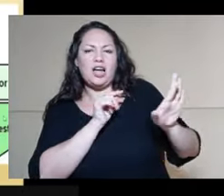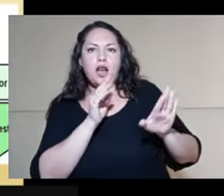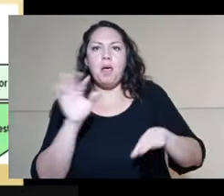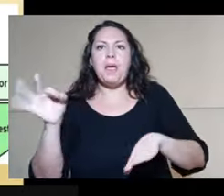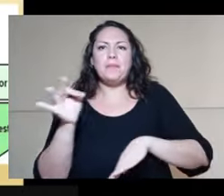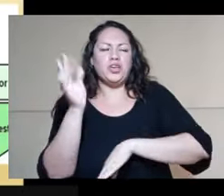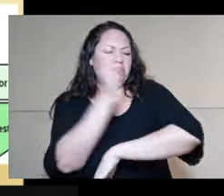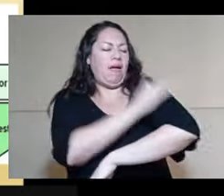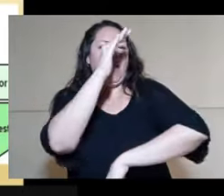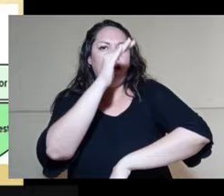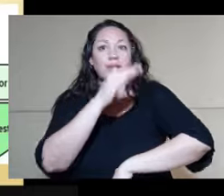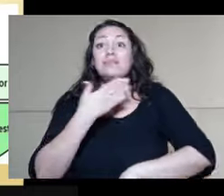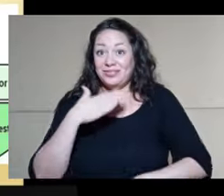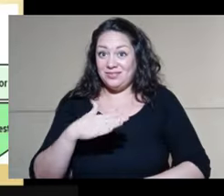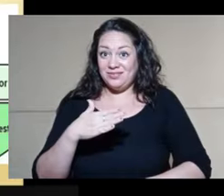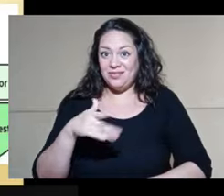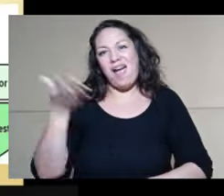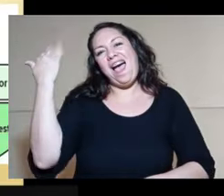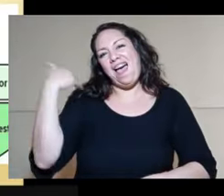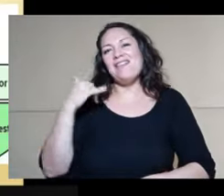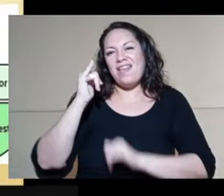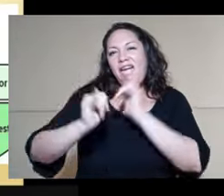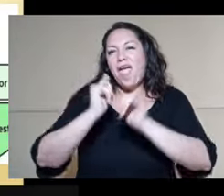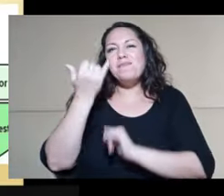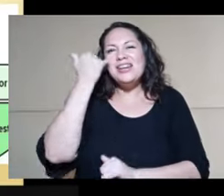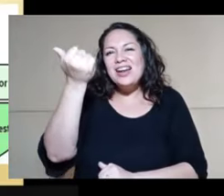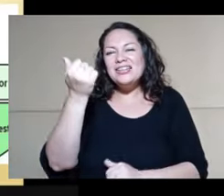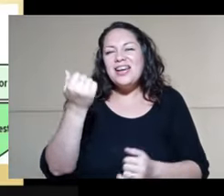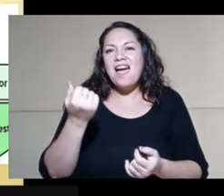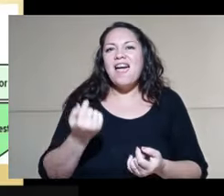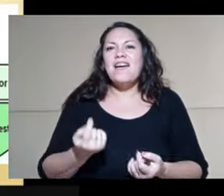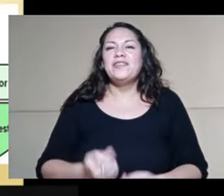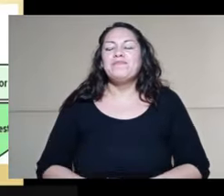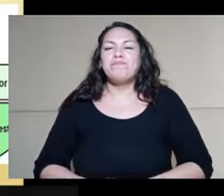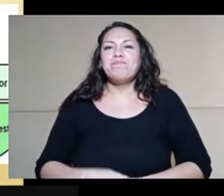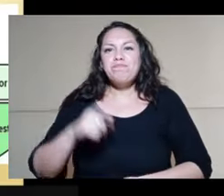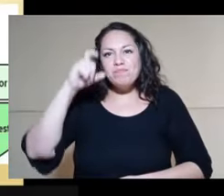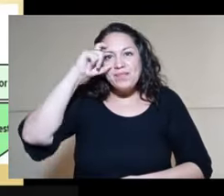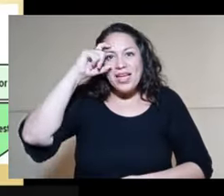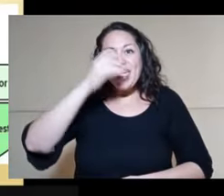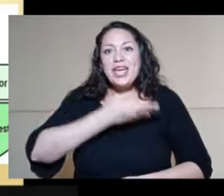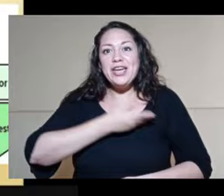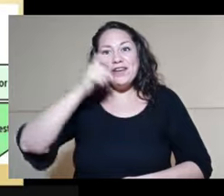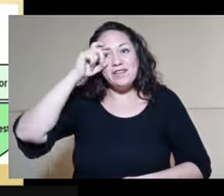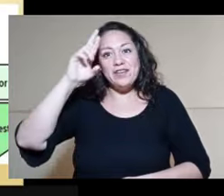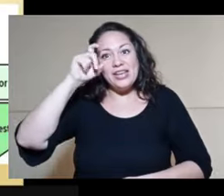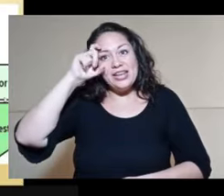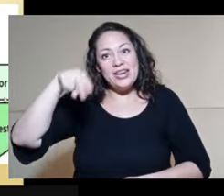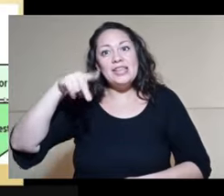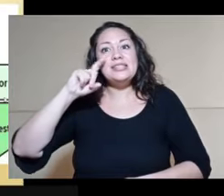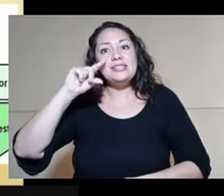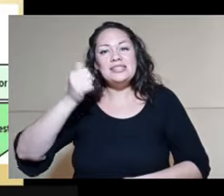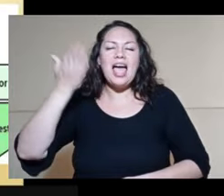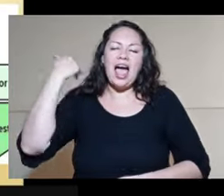el dedo, empuje, mate al mosquito, etc. Todo esto nosotros ya lo vimos. Todo lo que es la eferencia, el efector y la respuesta.